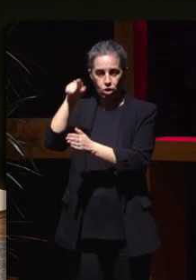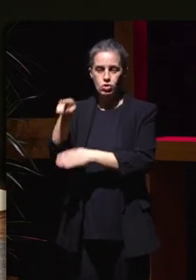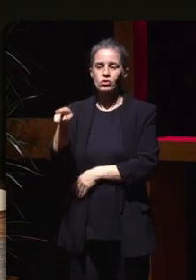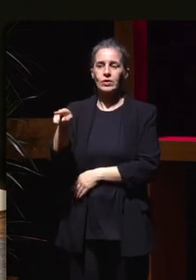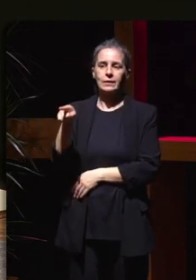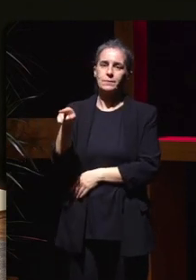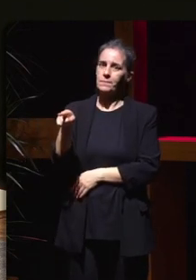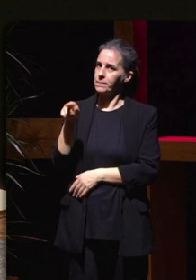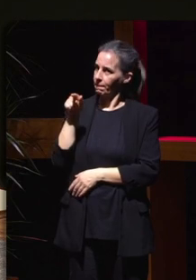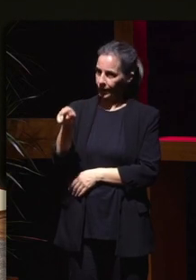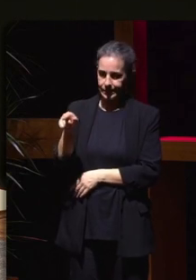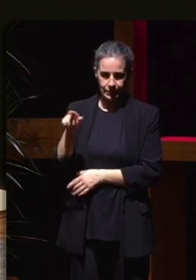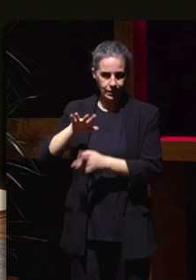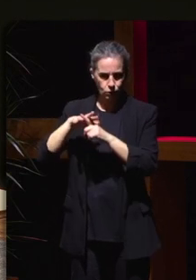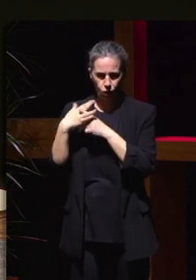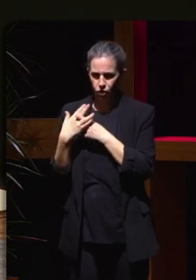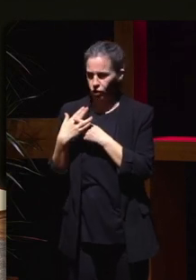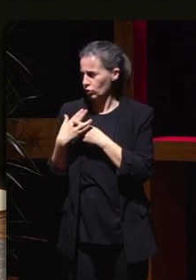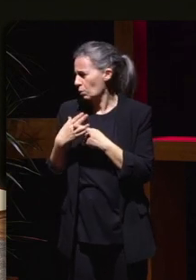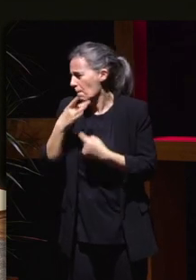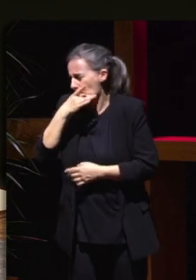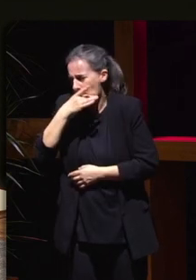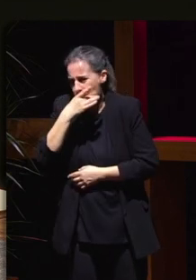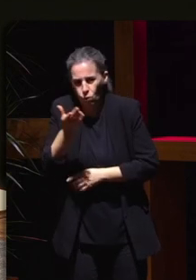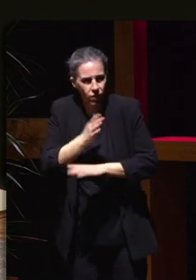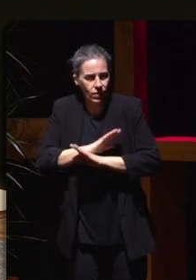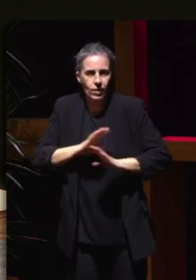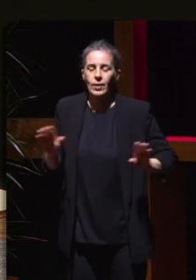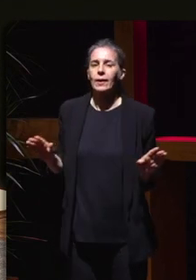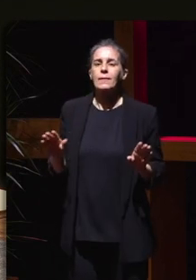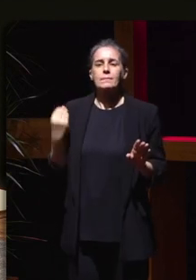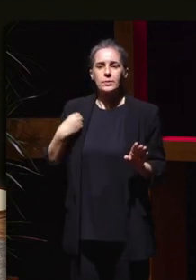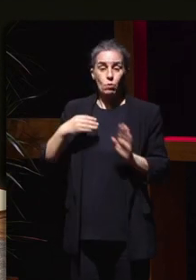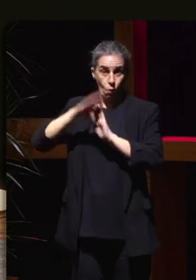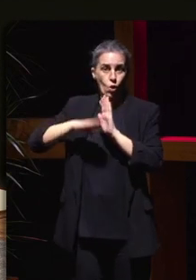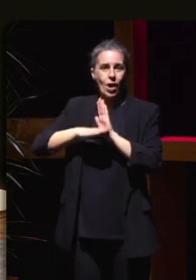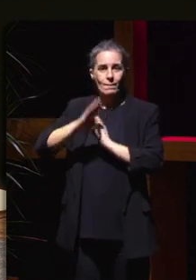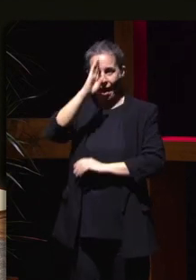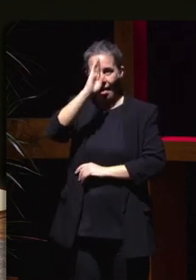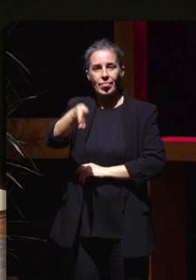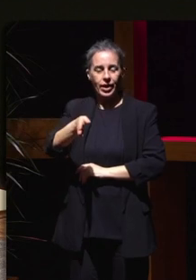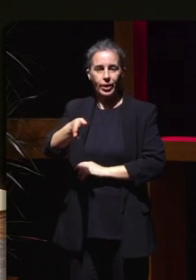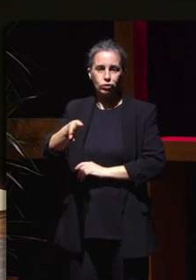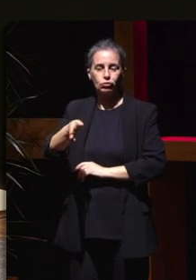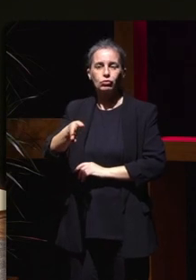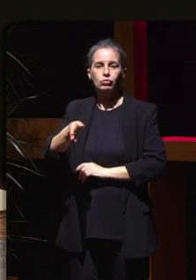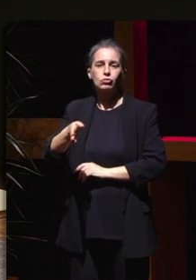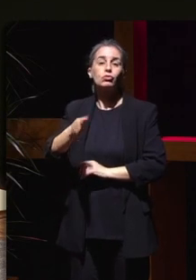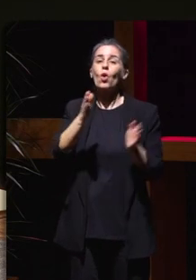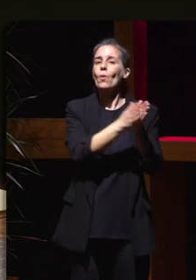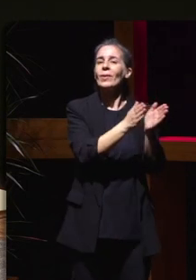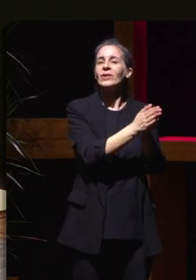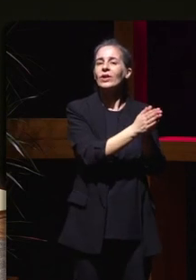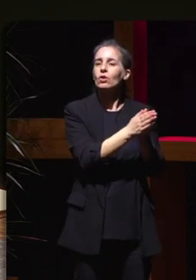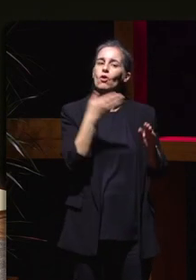pensó que esta de las cosas más bochornosas que me pasaron llamáis en un programa en directo un compañero fue a redacción que yo bolso